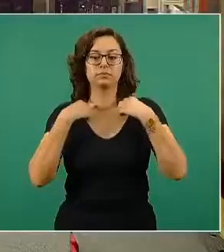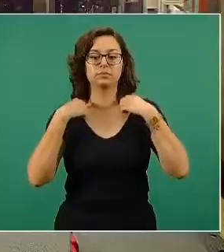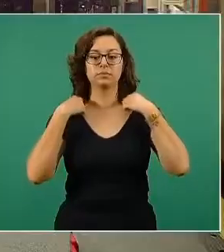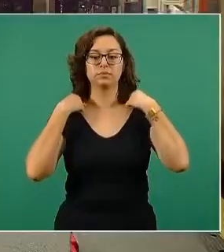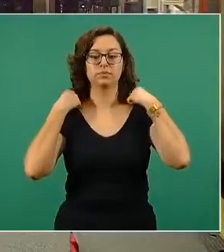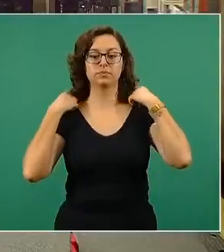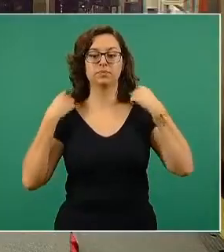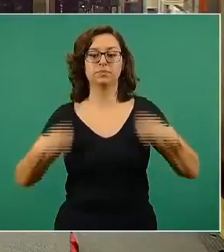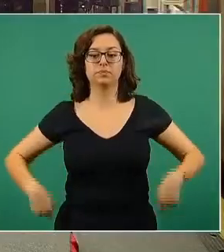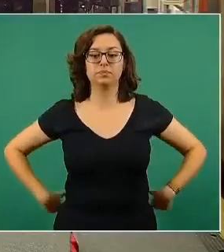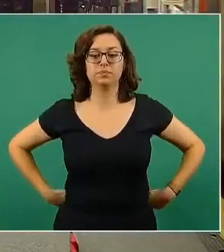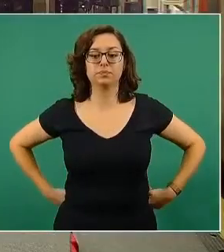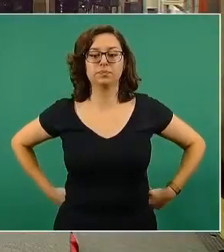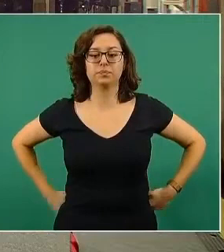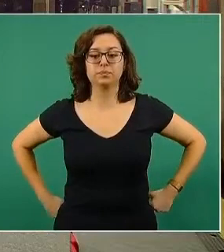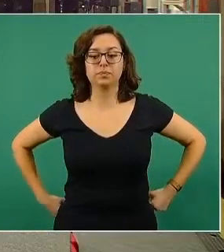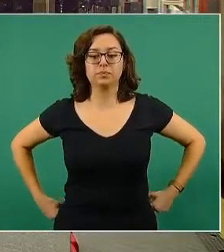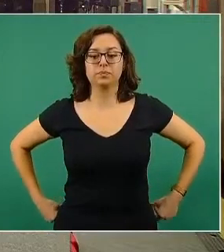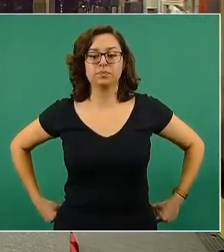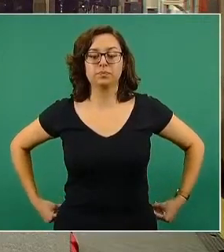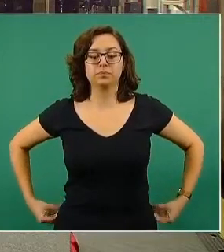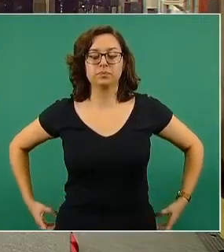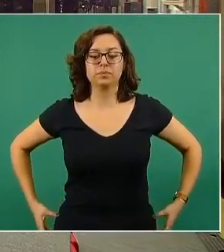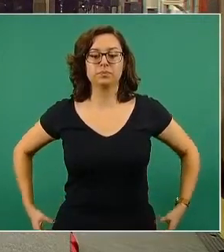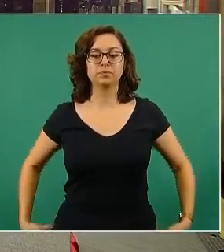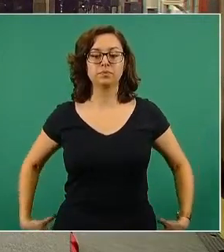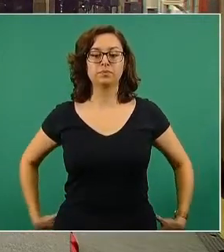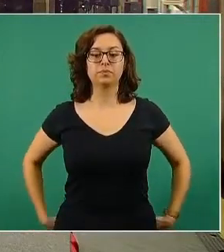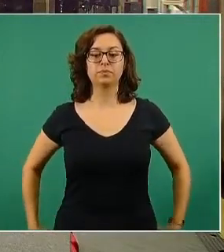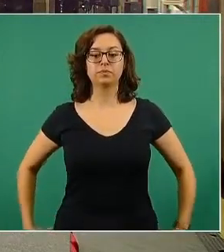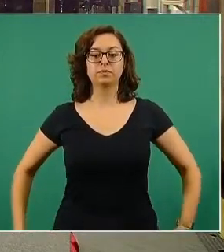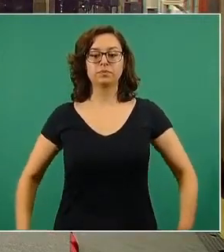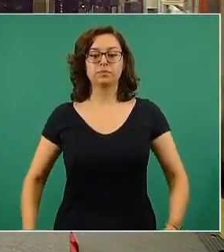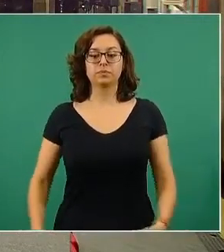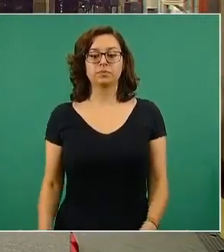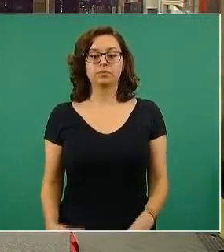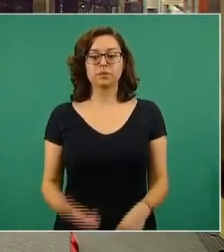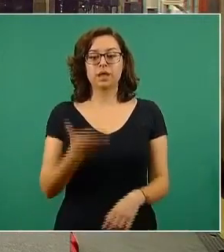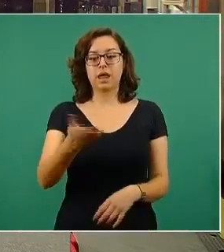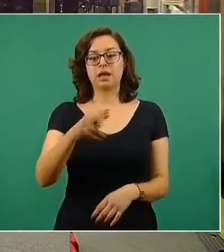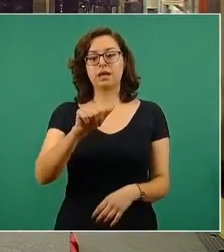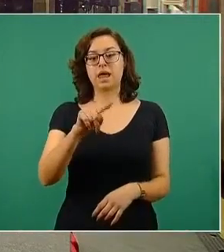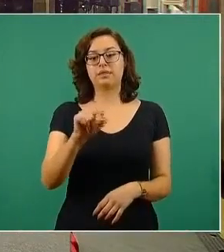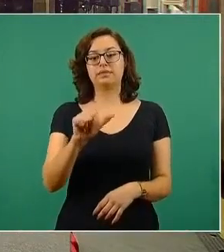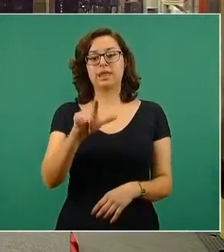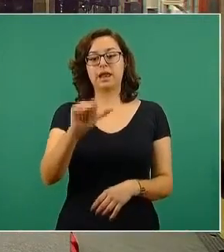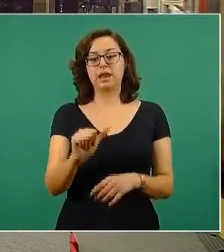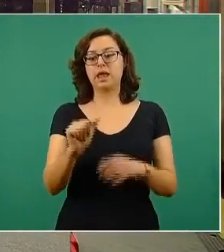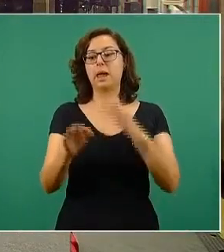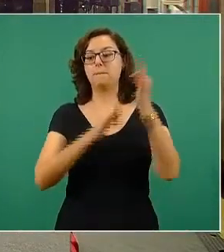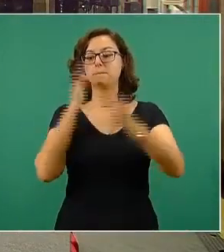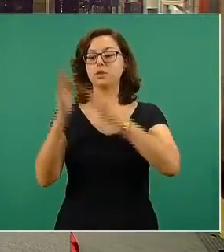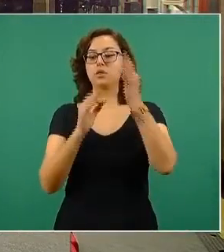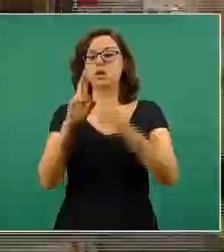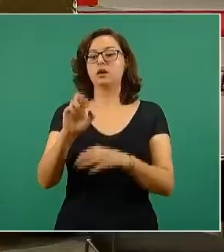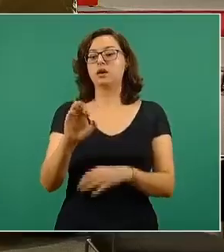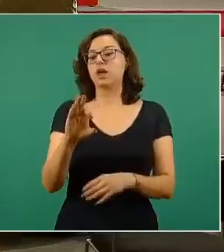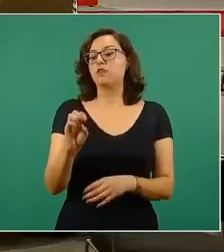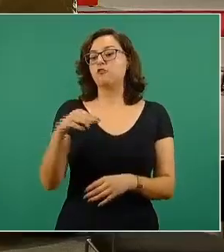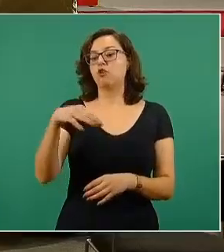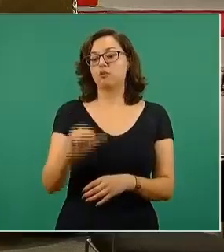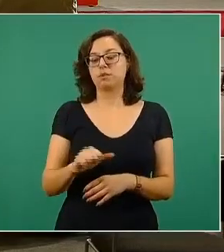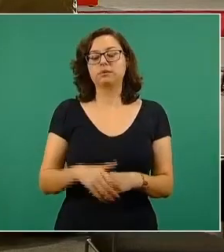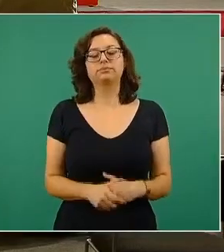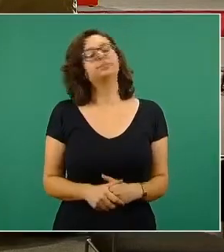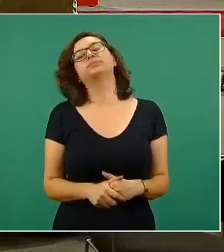Vitela, Reforma. Gracias, buenas noches, doctor. Tengo varias preguntas. Lo primero es sobre las mujeres